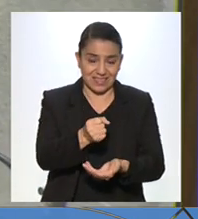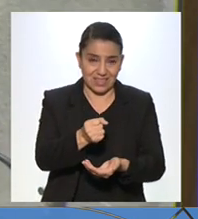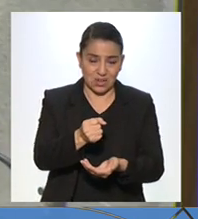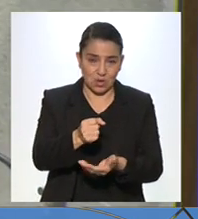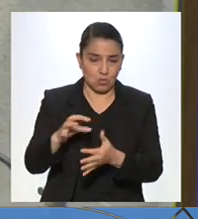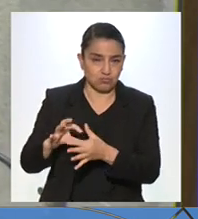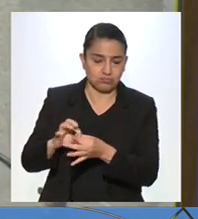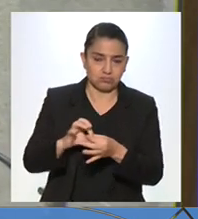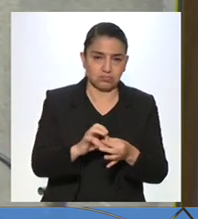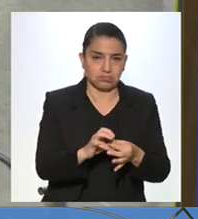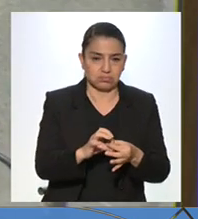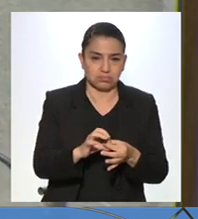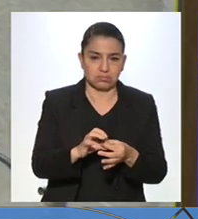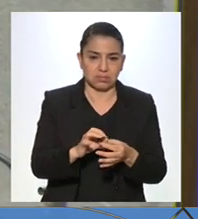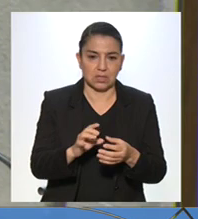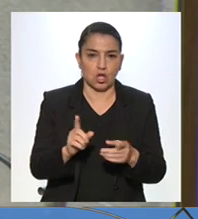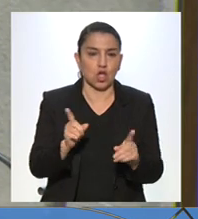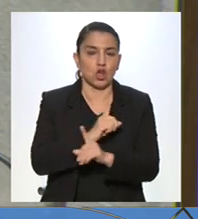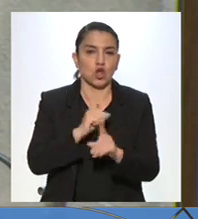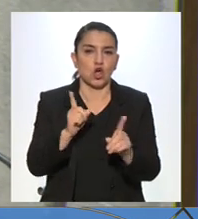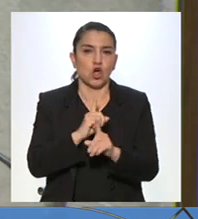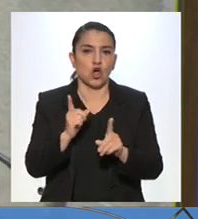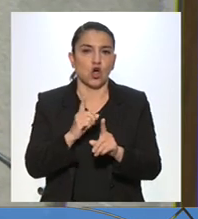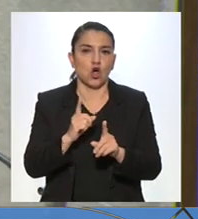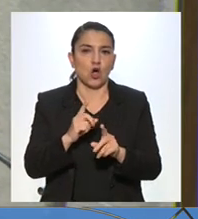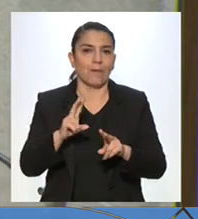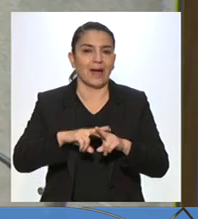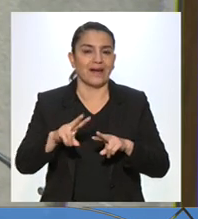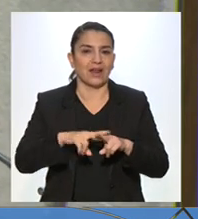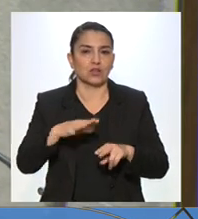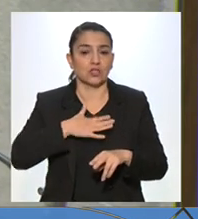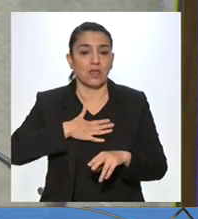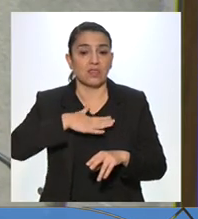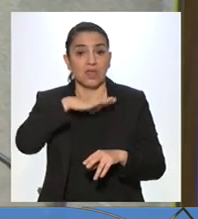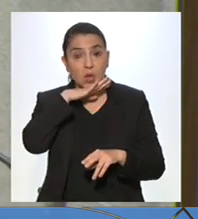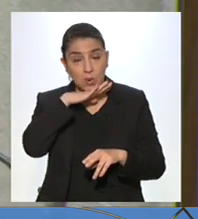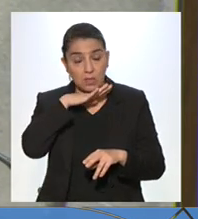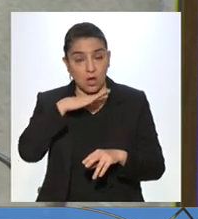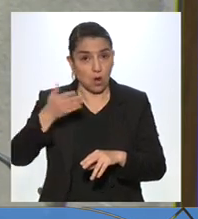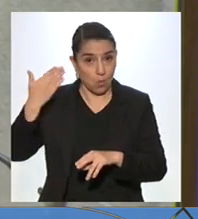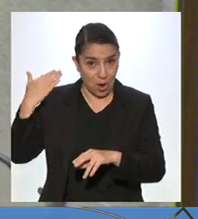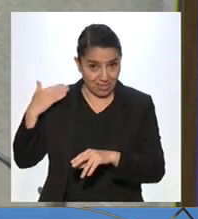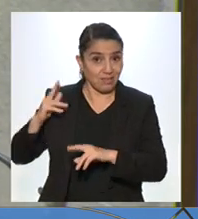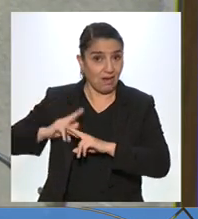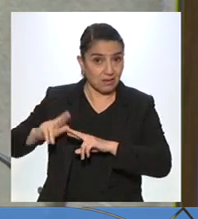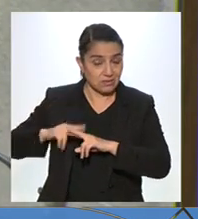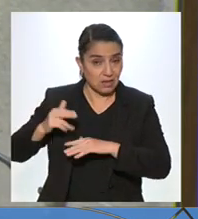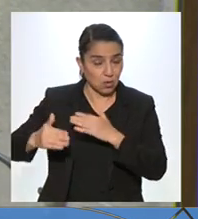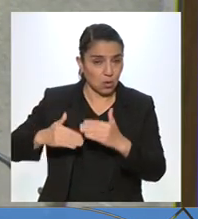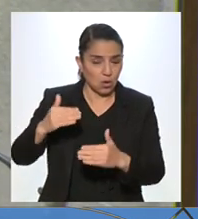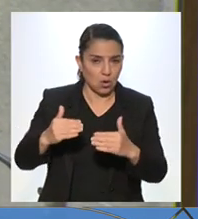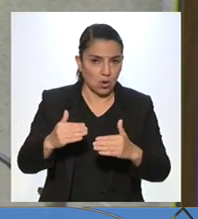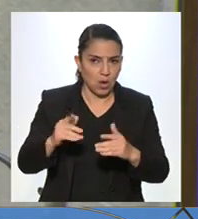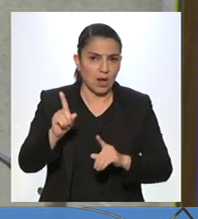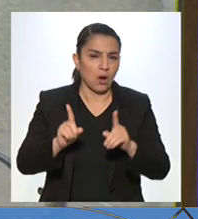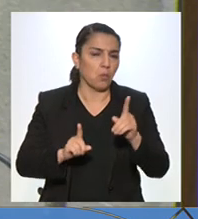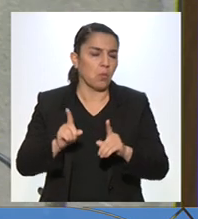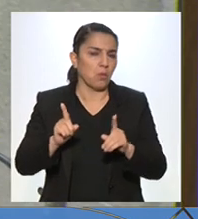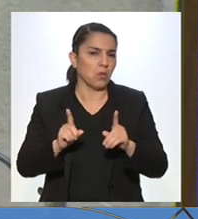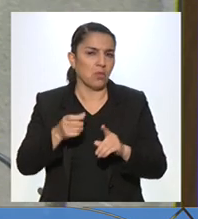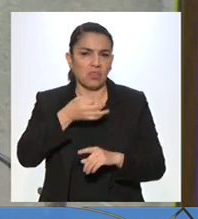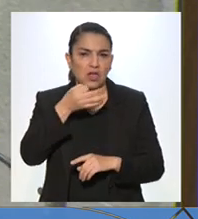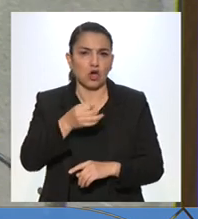bien no para los efectos de resolver deuda, como se había sostenido, sino que en algún minuto se dijo que el